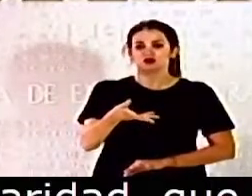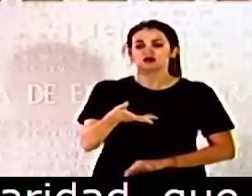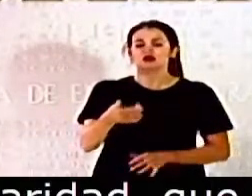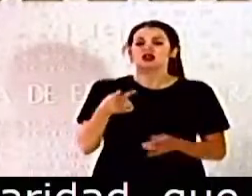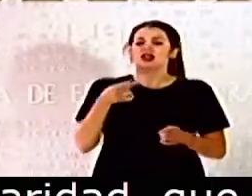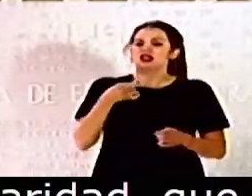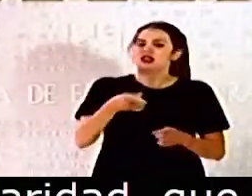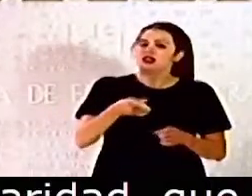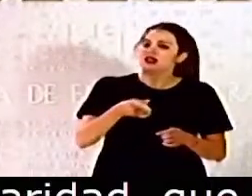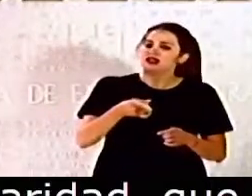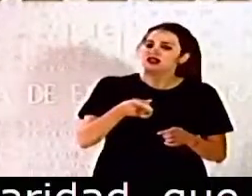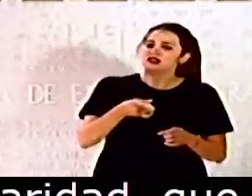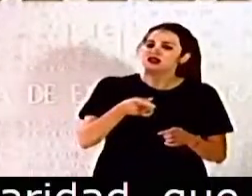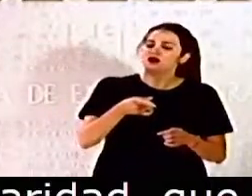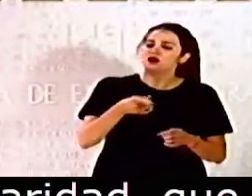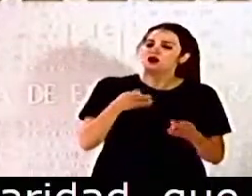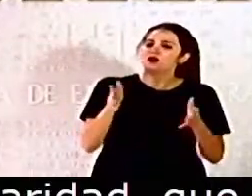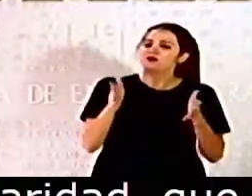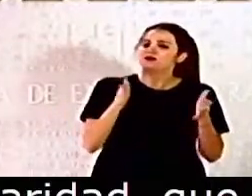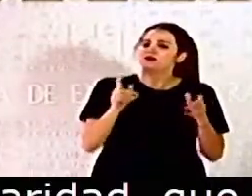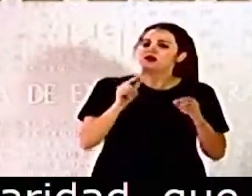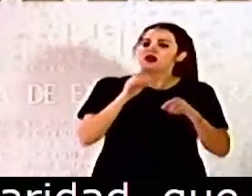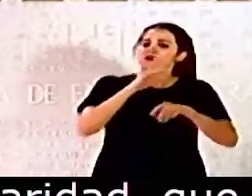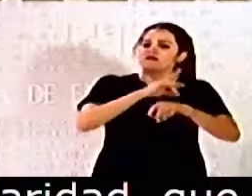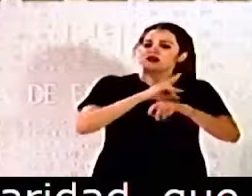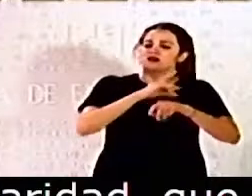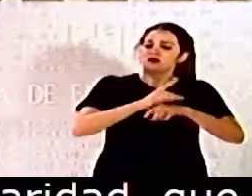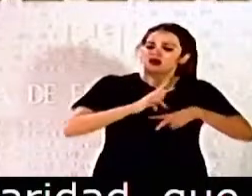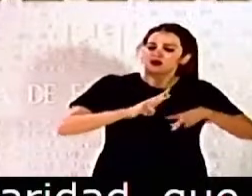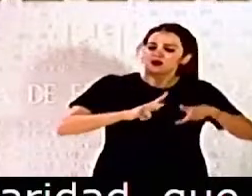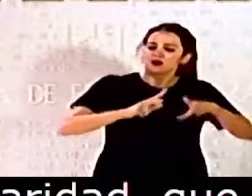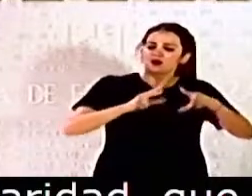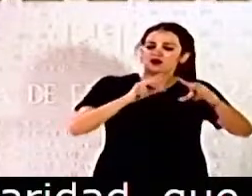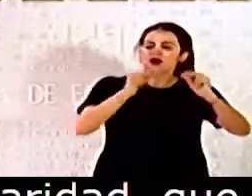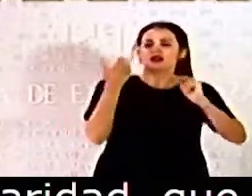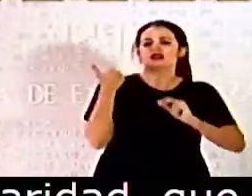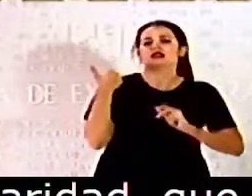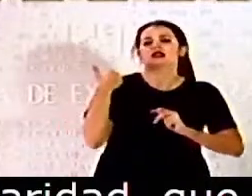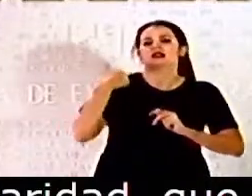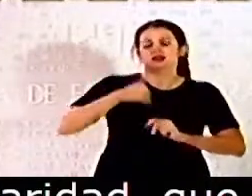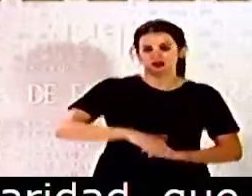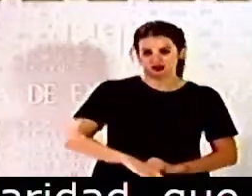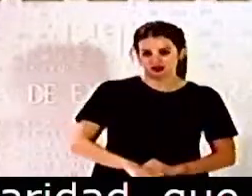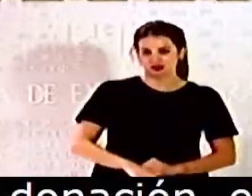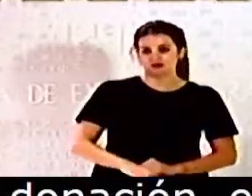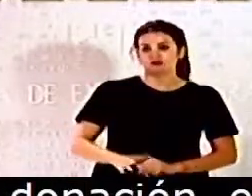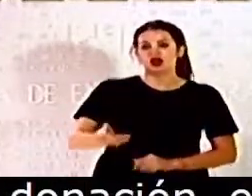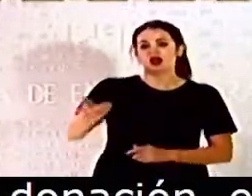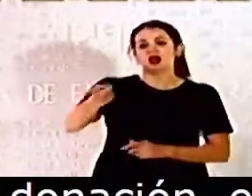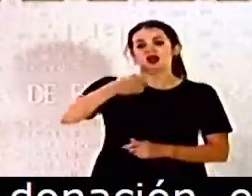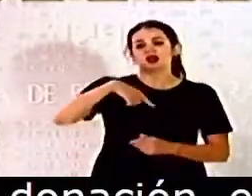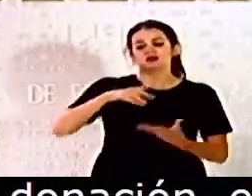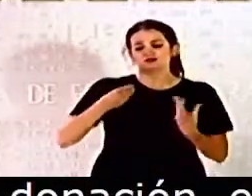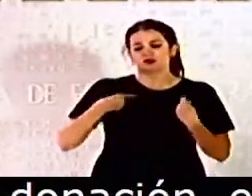acabemos con esta maldita enfermedad y con esta maldita tragedia que nos ha tocado vivir, ¿no?